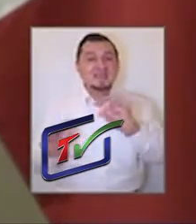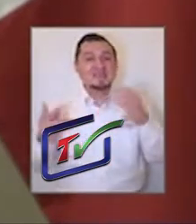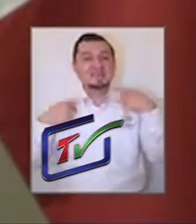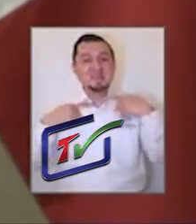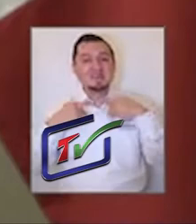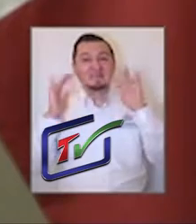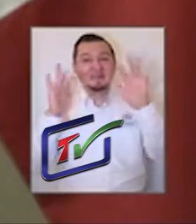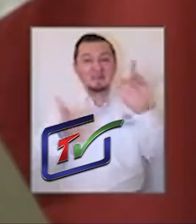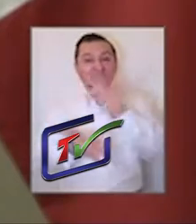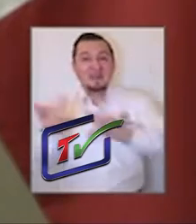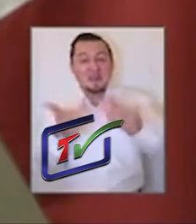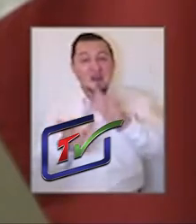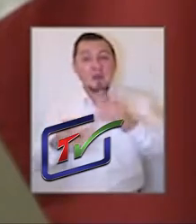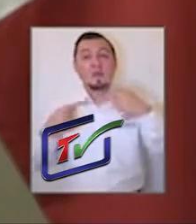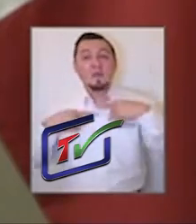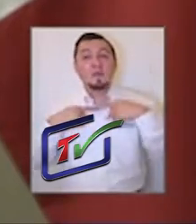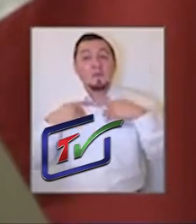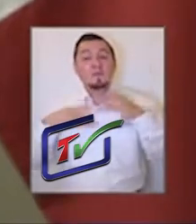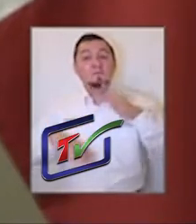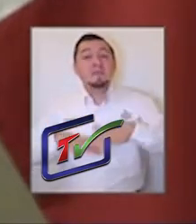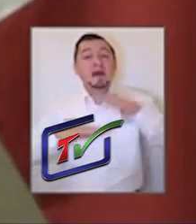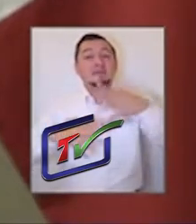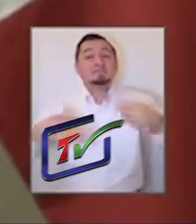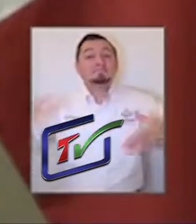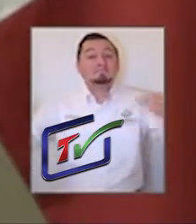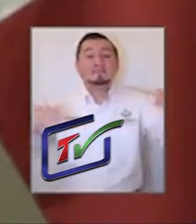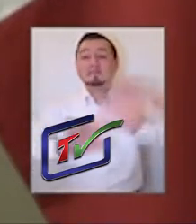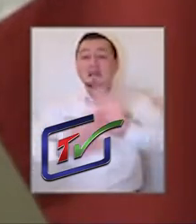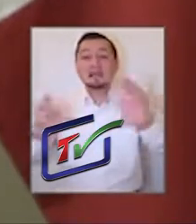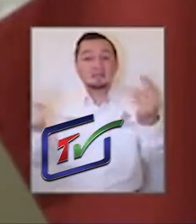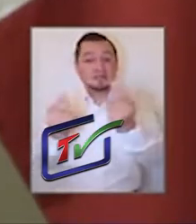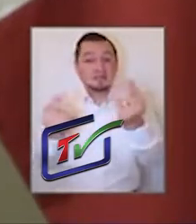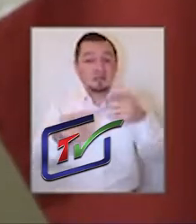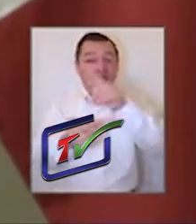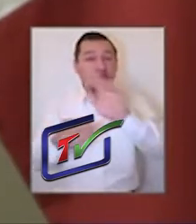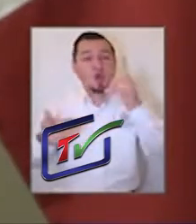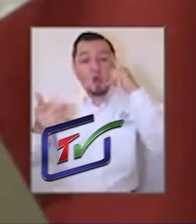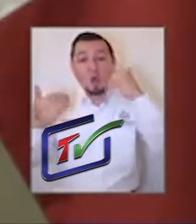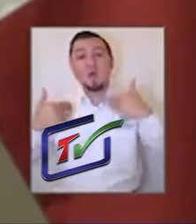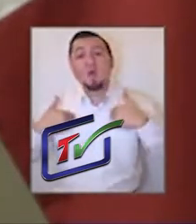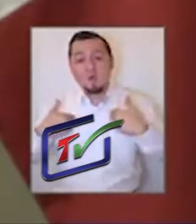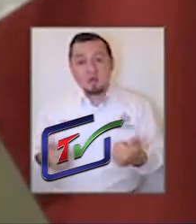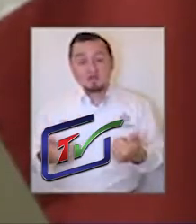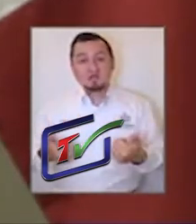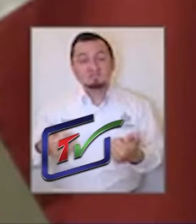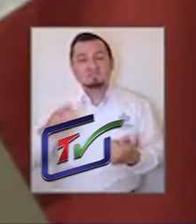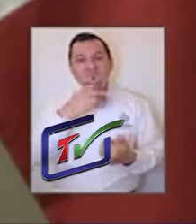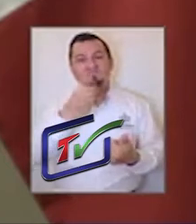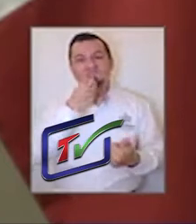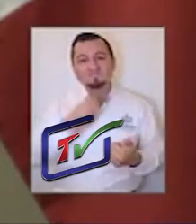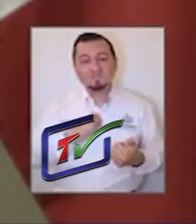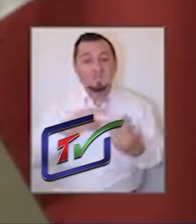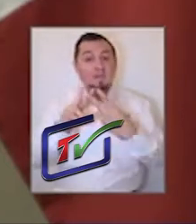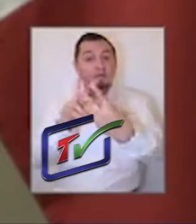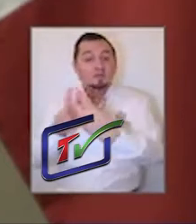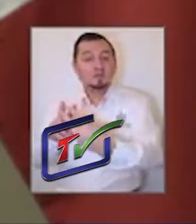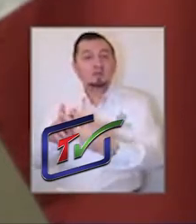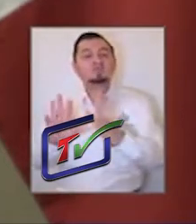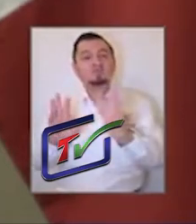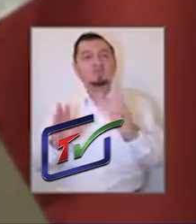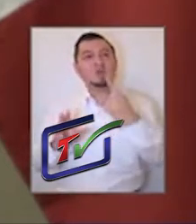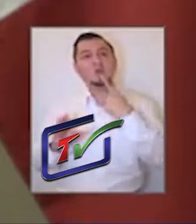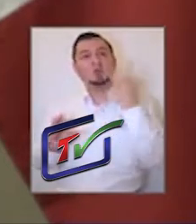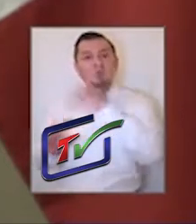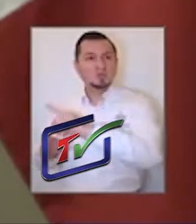tipo de actividades, que es justamente en donde mayores problemas tenemos. Necesitamos el apoyo de la gente y que los vecinos